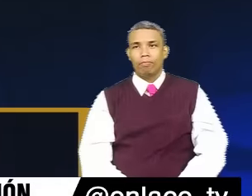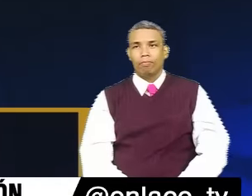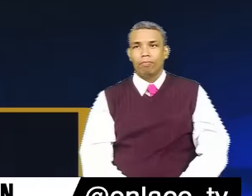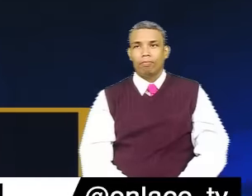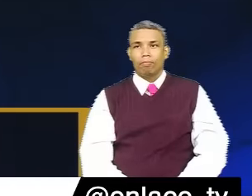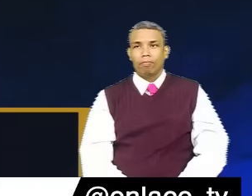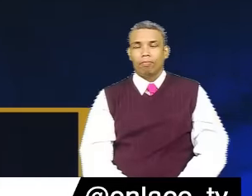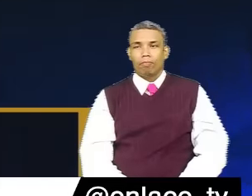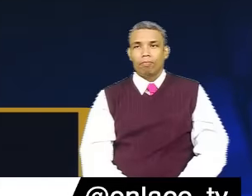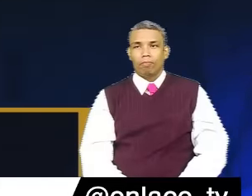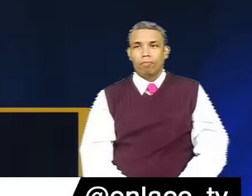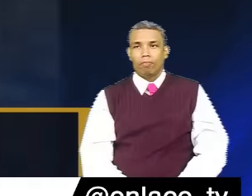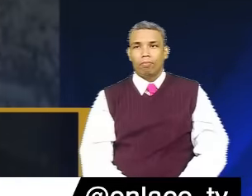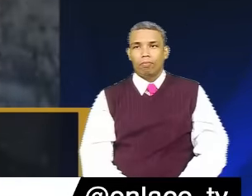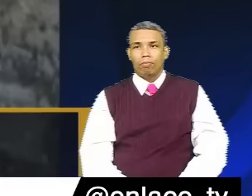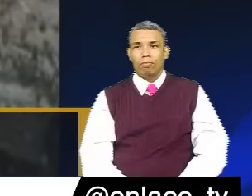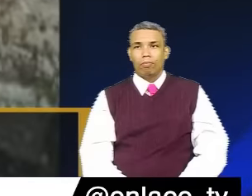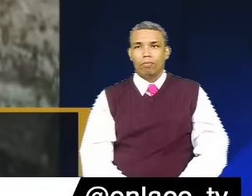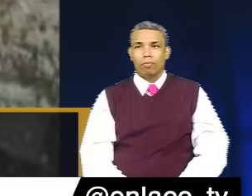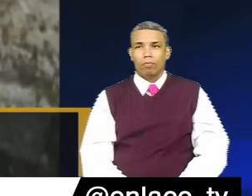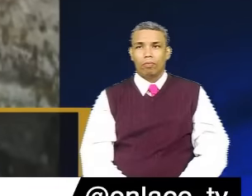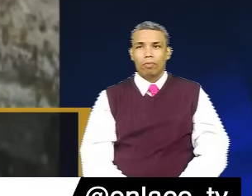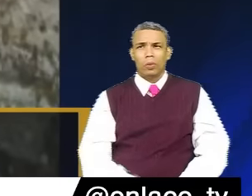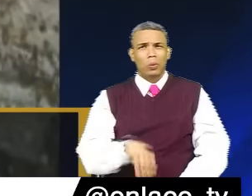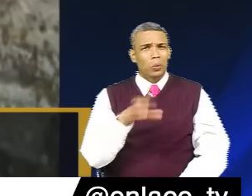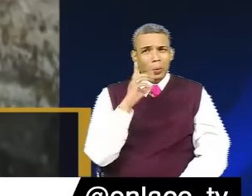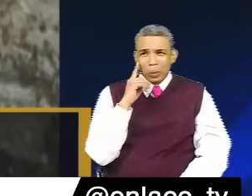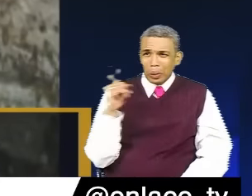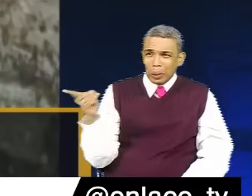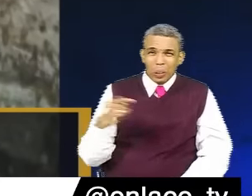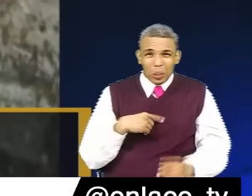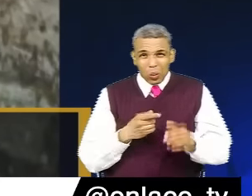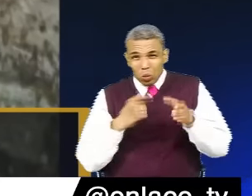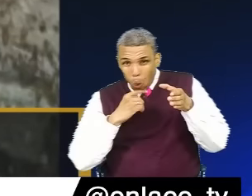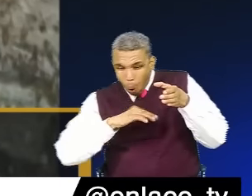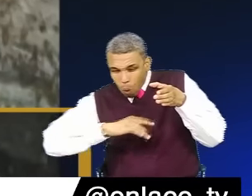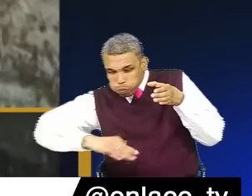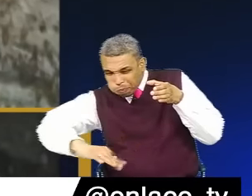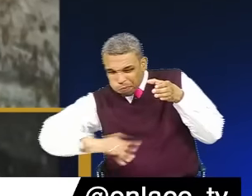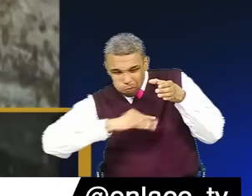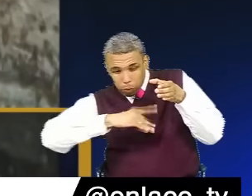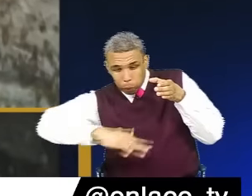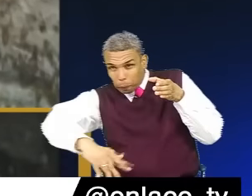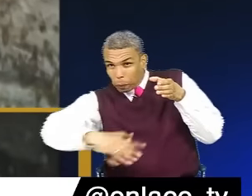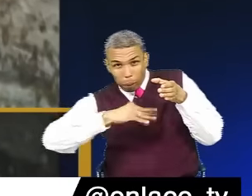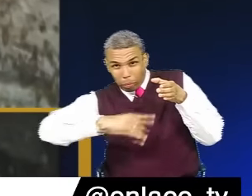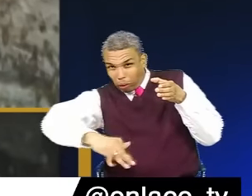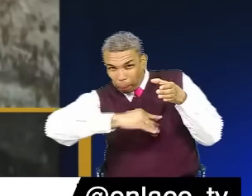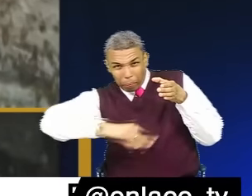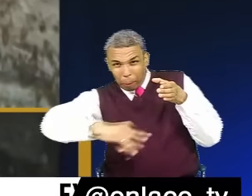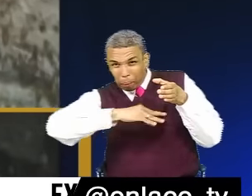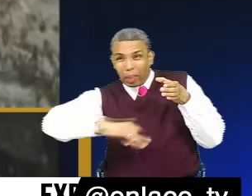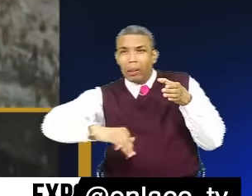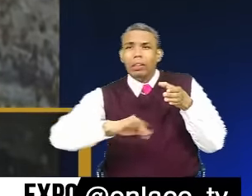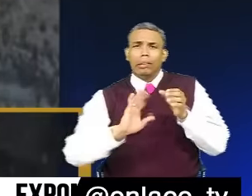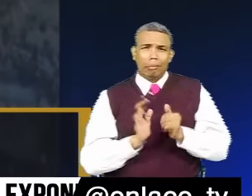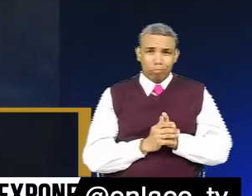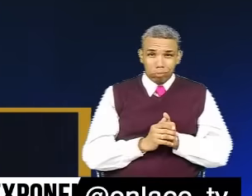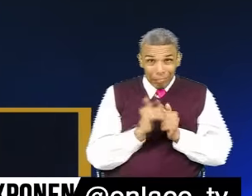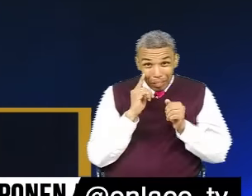alcantarillado, todos salen por este manjol que se alcanza ahí a medio ver, y vea todo el derrumbe que está